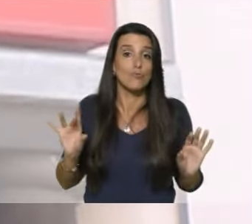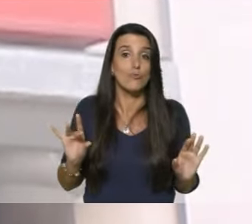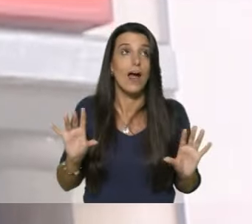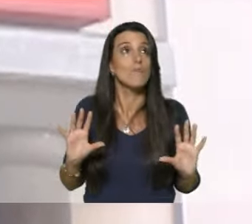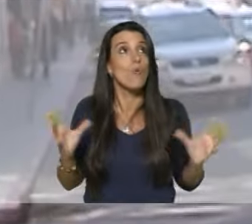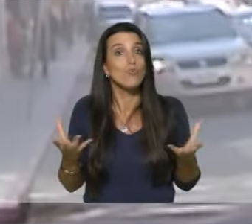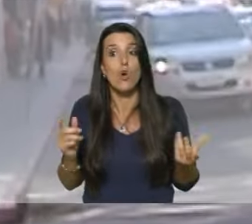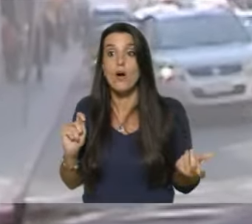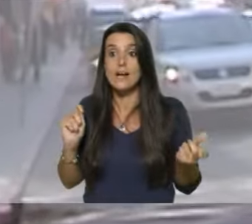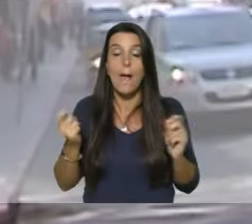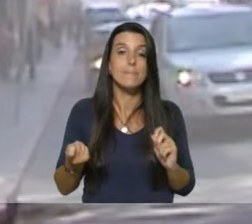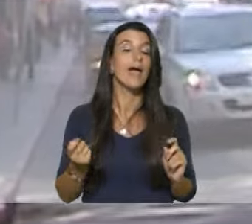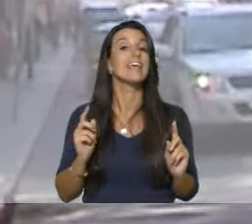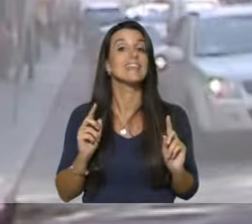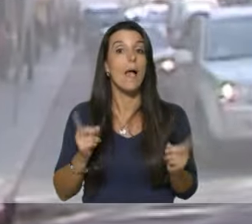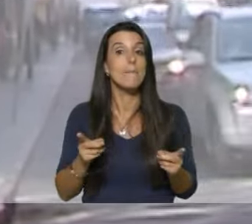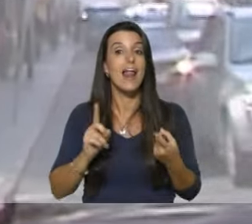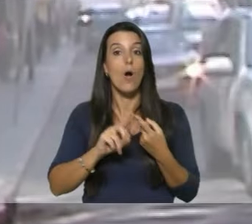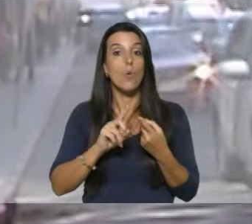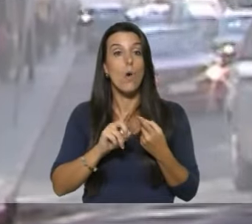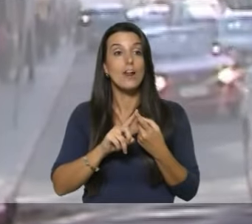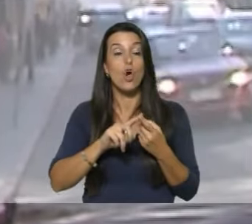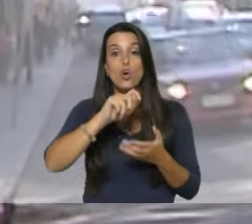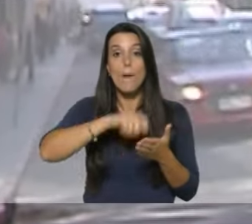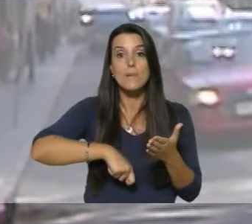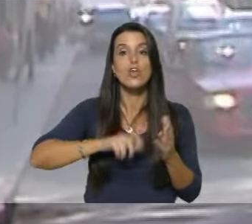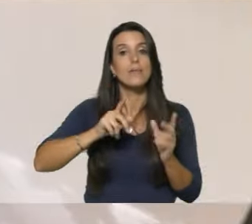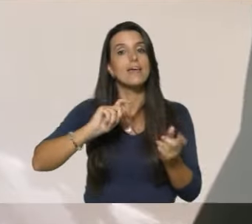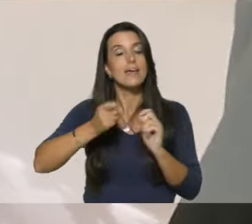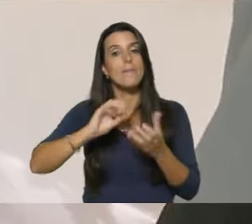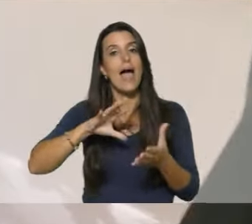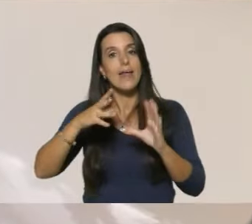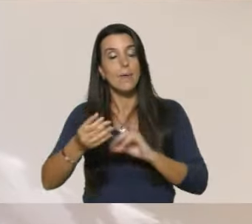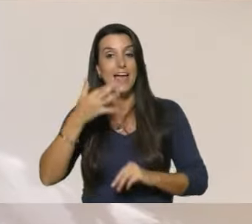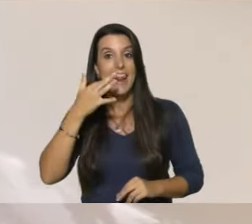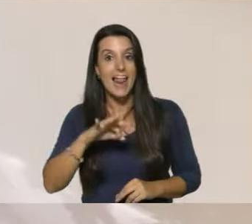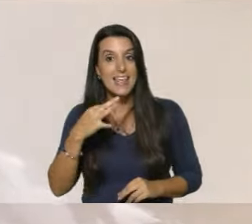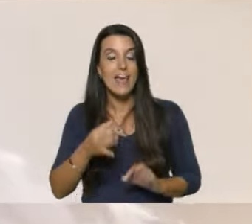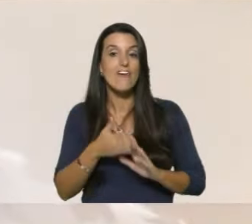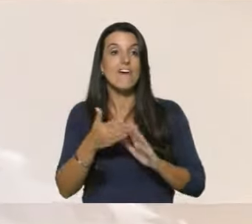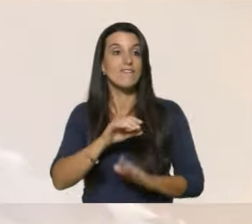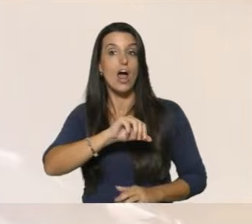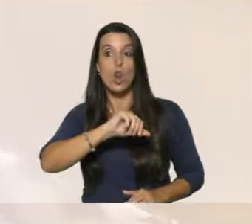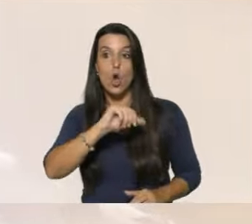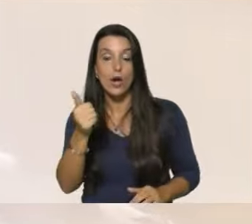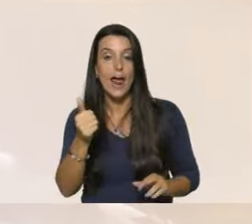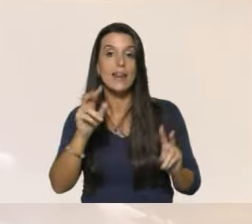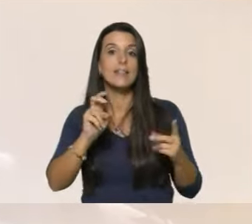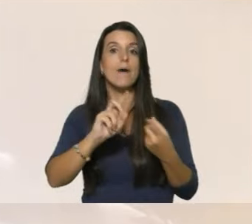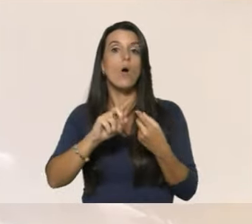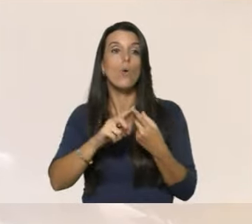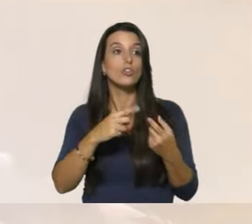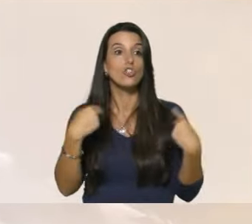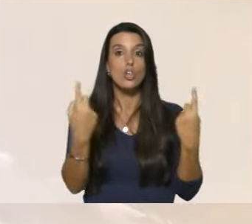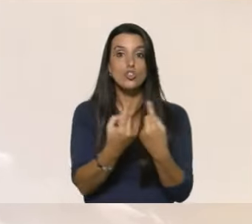el mundo cambia y también los acuerdos los convenios cambien y se adapten en realidad lo que se va a lograr Ajustando los convenios colectivos